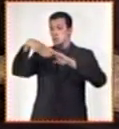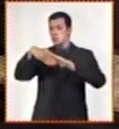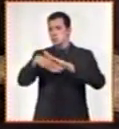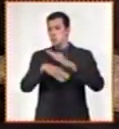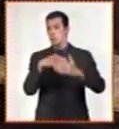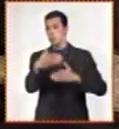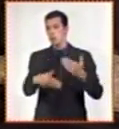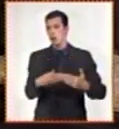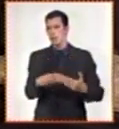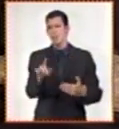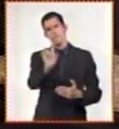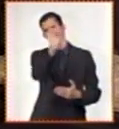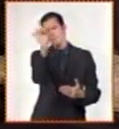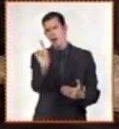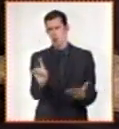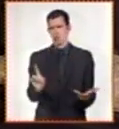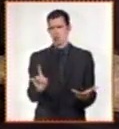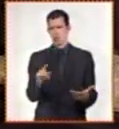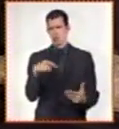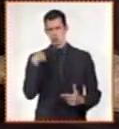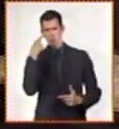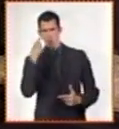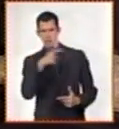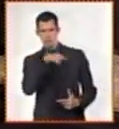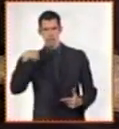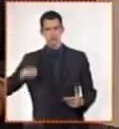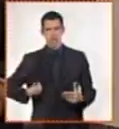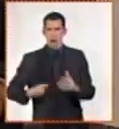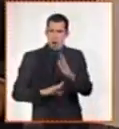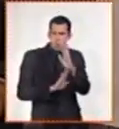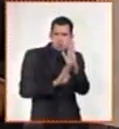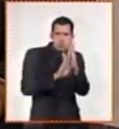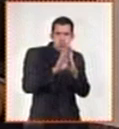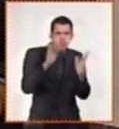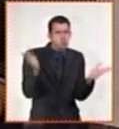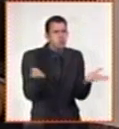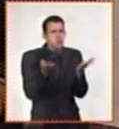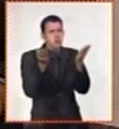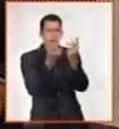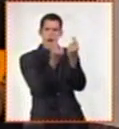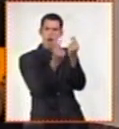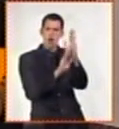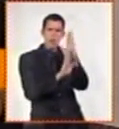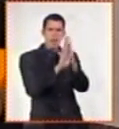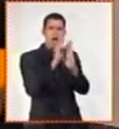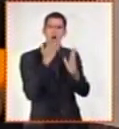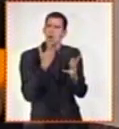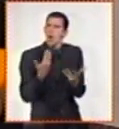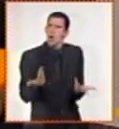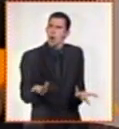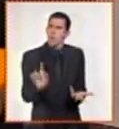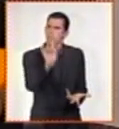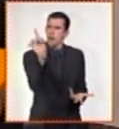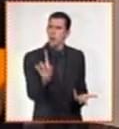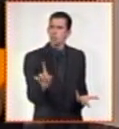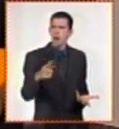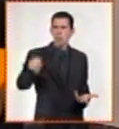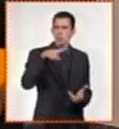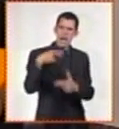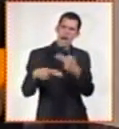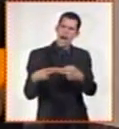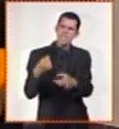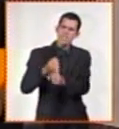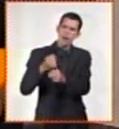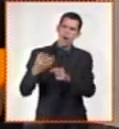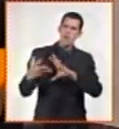¿Cuál es el secreto? ¿Cómo se ha llegado a ese resultado? A pesar de los efectos desfavorables, como mencionó,